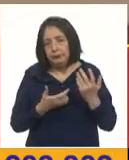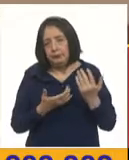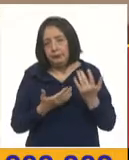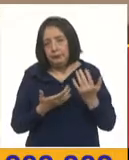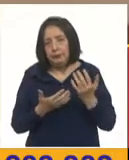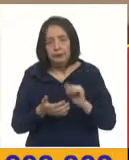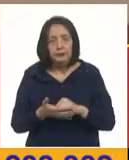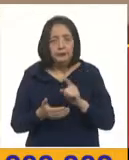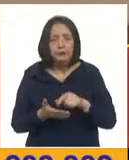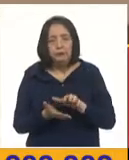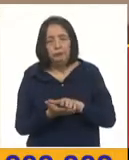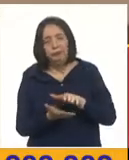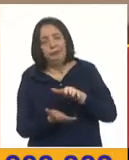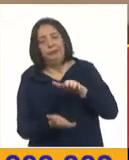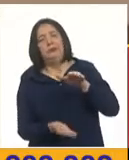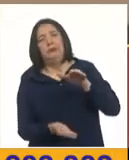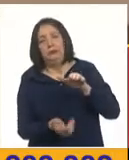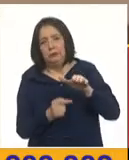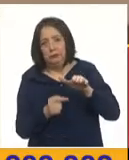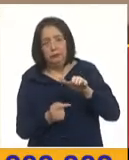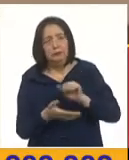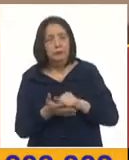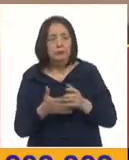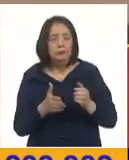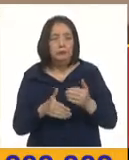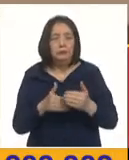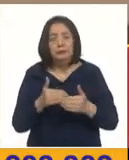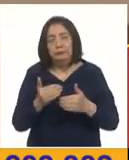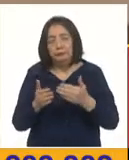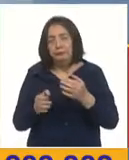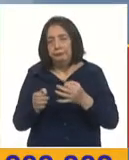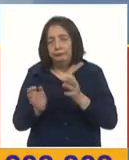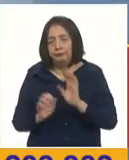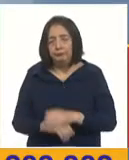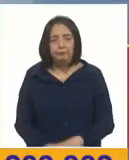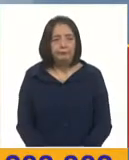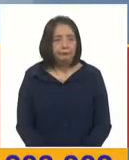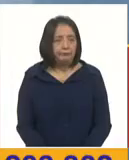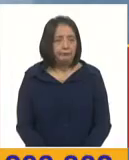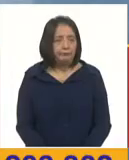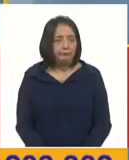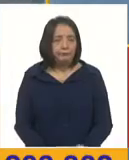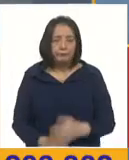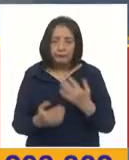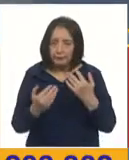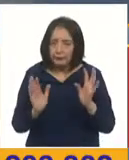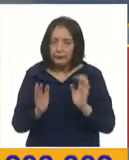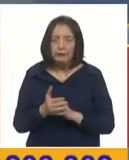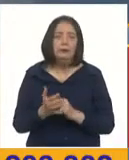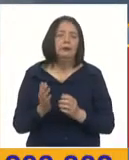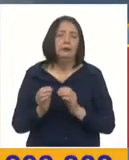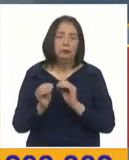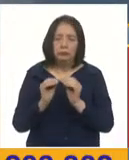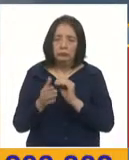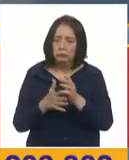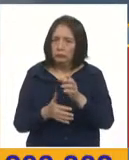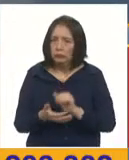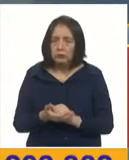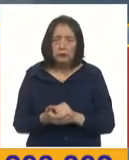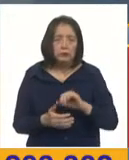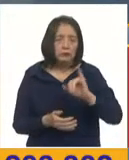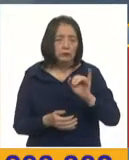aquí esta carga procesal se procese baja en la redundancia no las resoluciones de los jurados electorales especiales